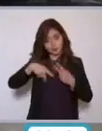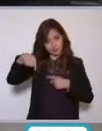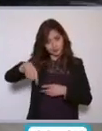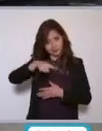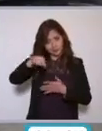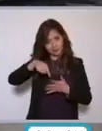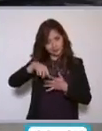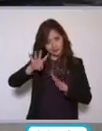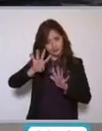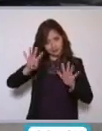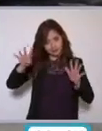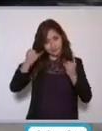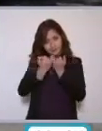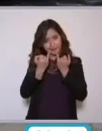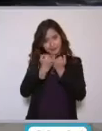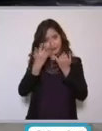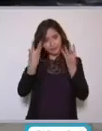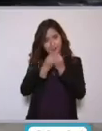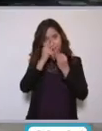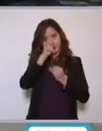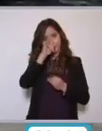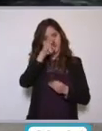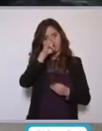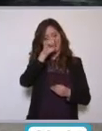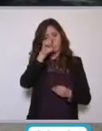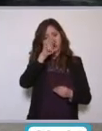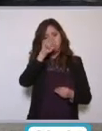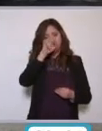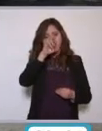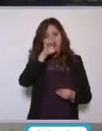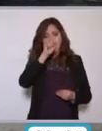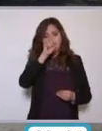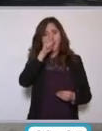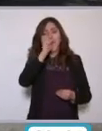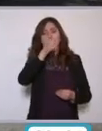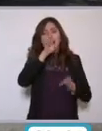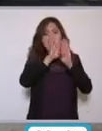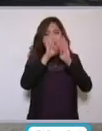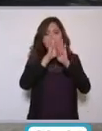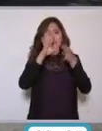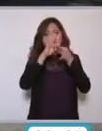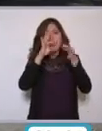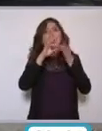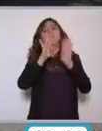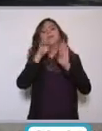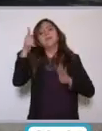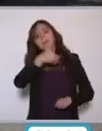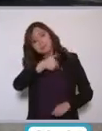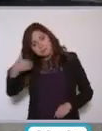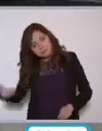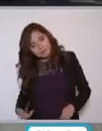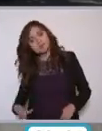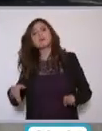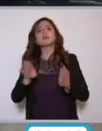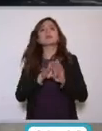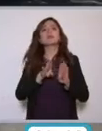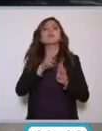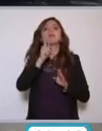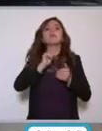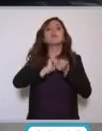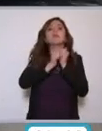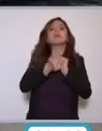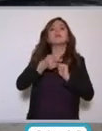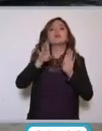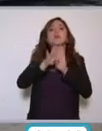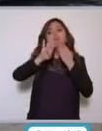Lecumberri, junto con Pino Suárez, creídos que al haber abdicado de la presidencia, pues se iban a ir